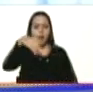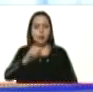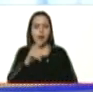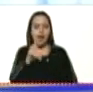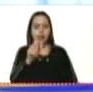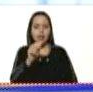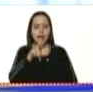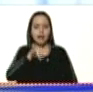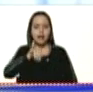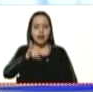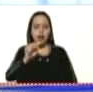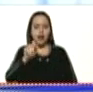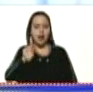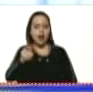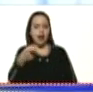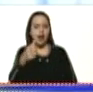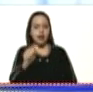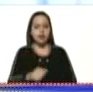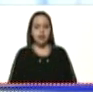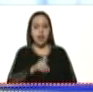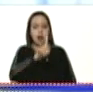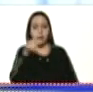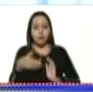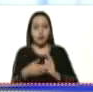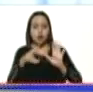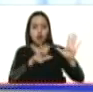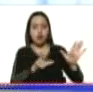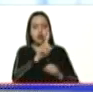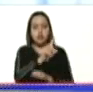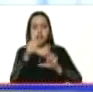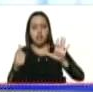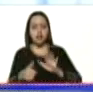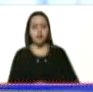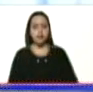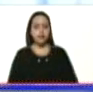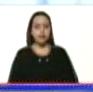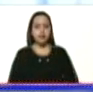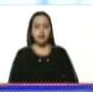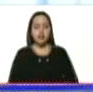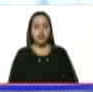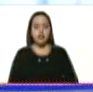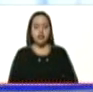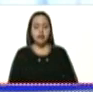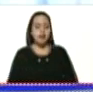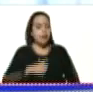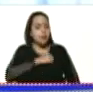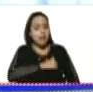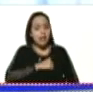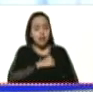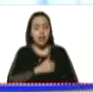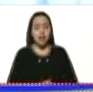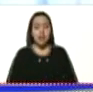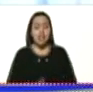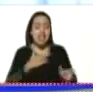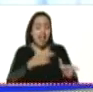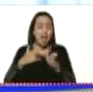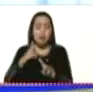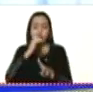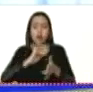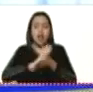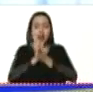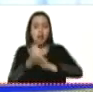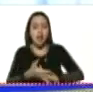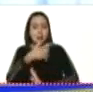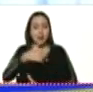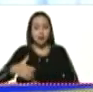1816, en vano las armas destruirán a los tiranos si no establecemos un orden político